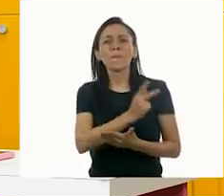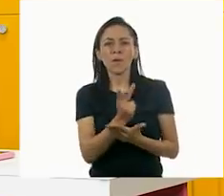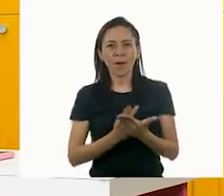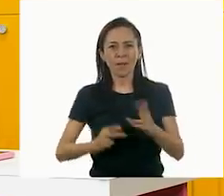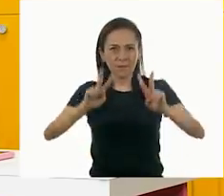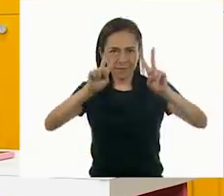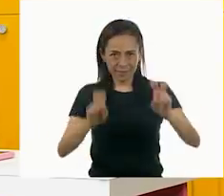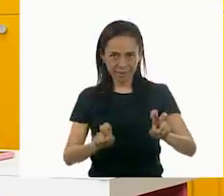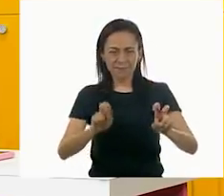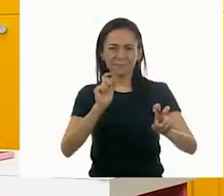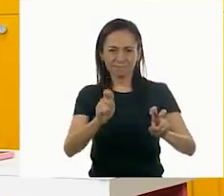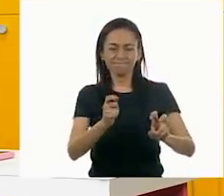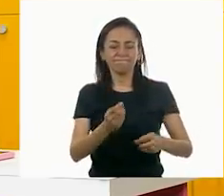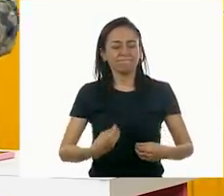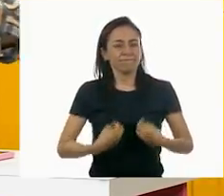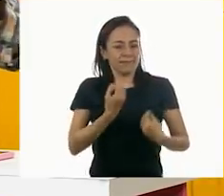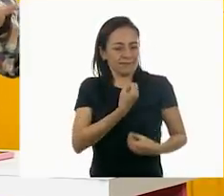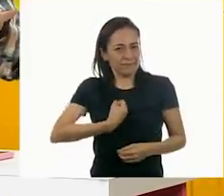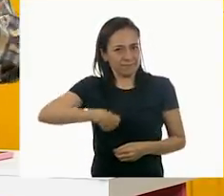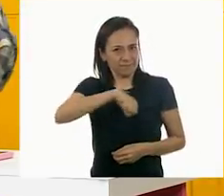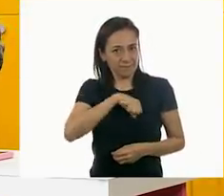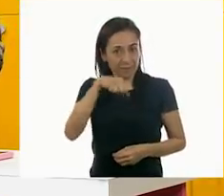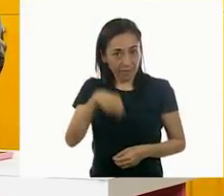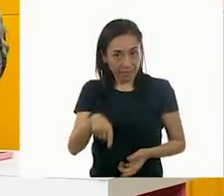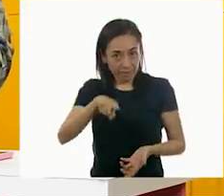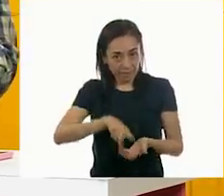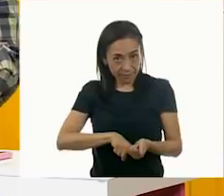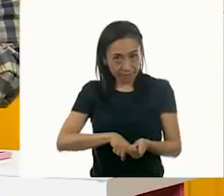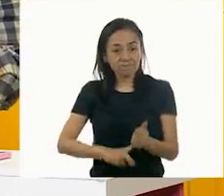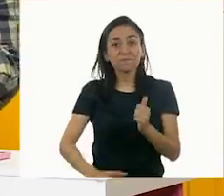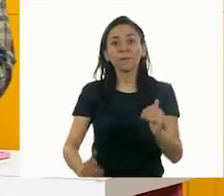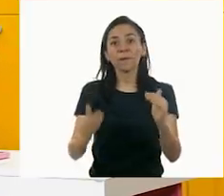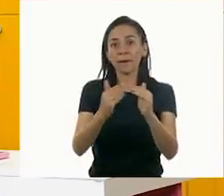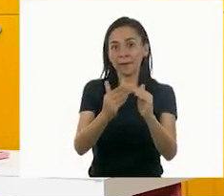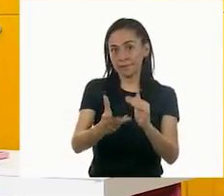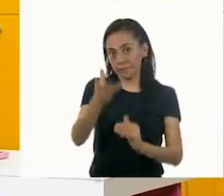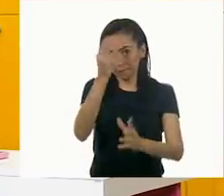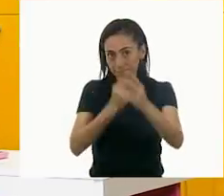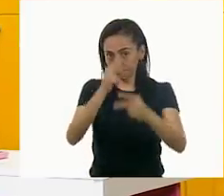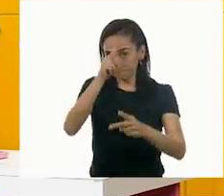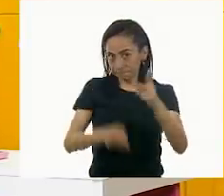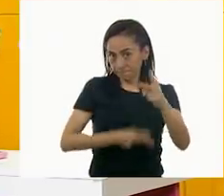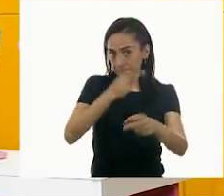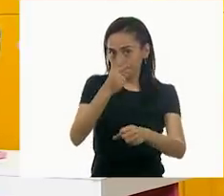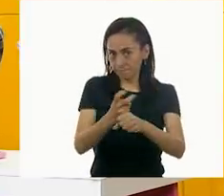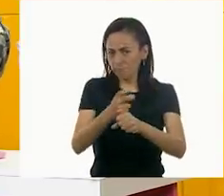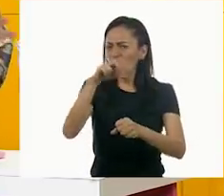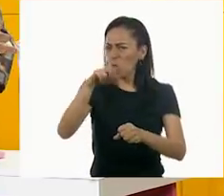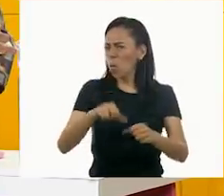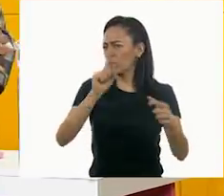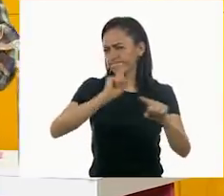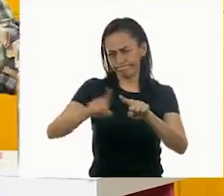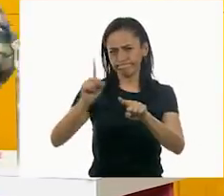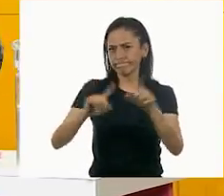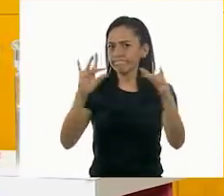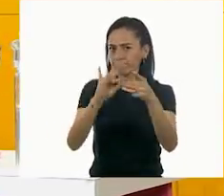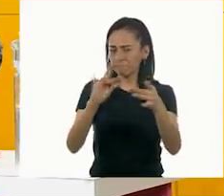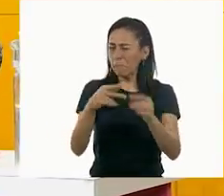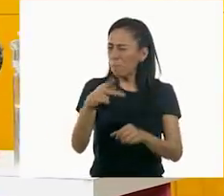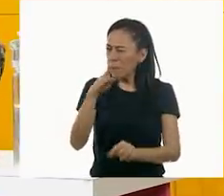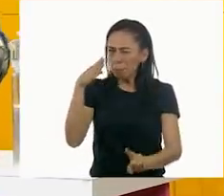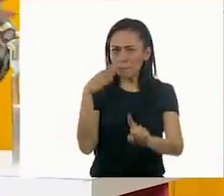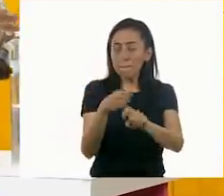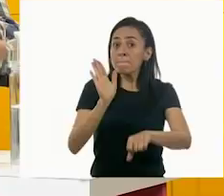2. Hoy vamos a hablar de varias cosas, pero de las principales es cómo agrupamos los alimentos o los grupos